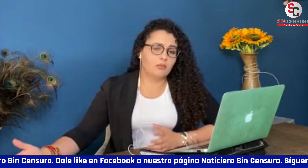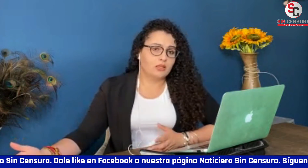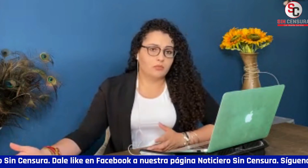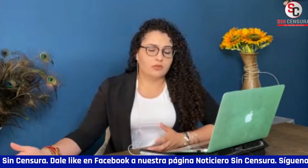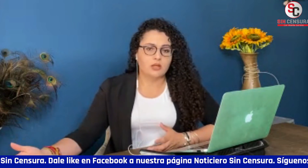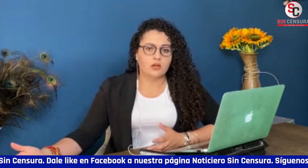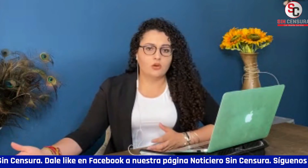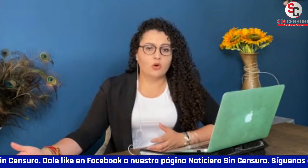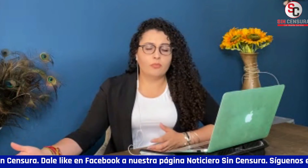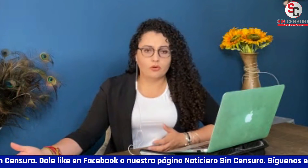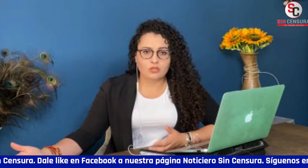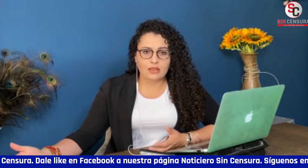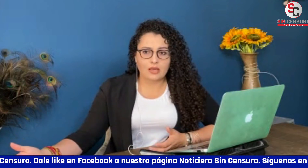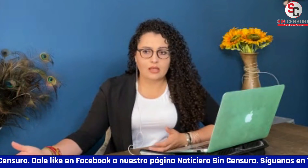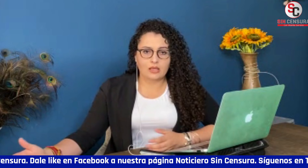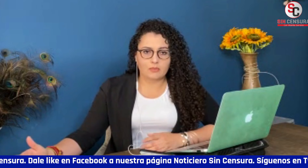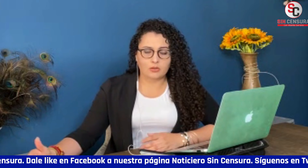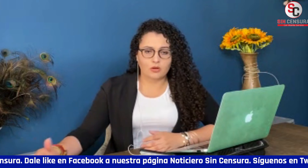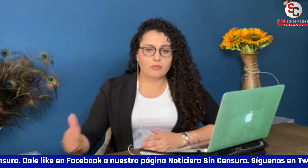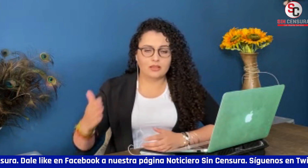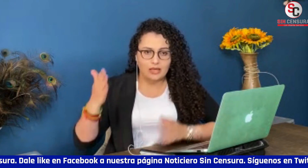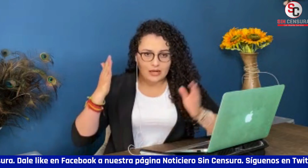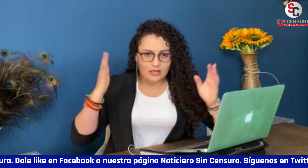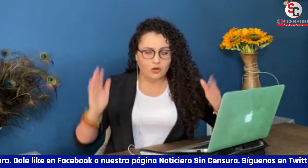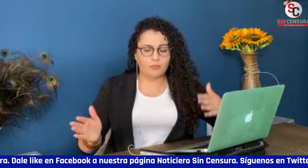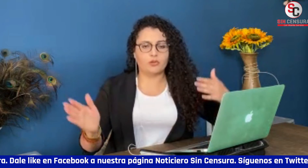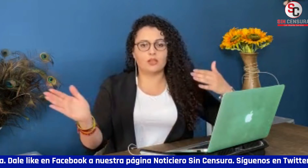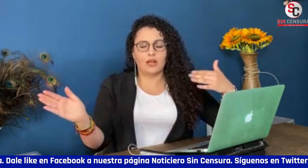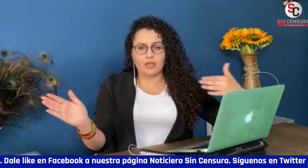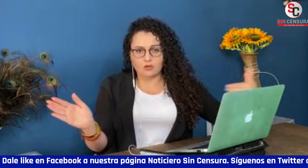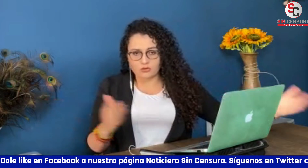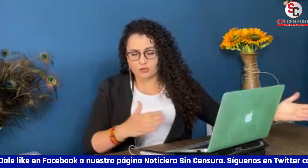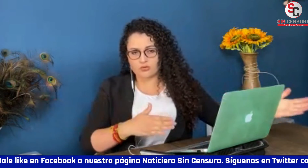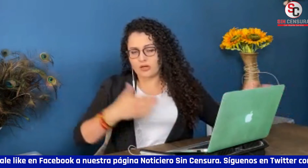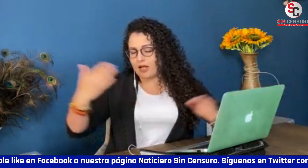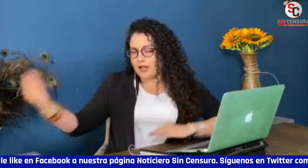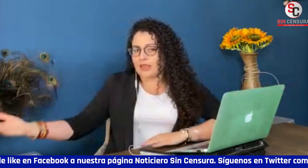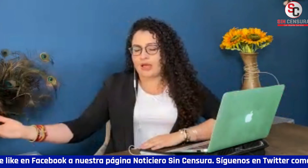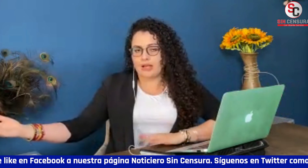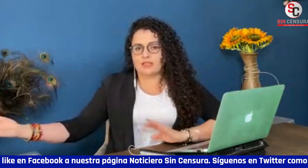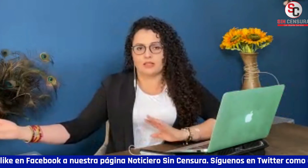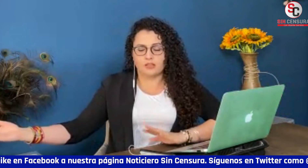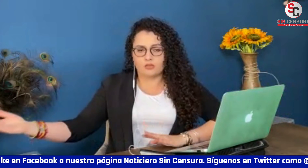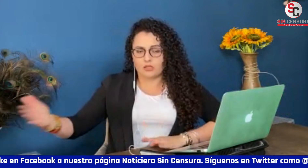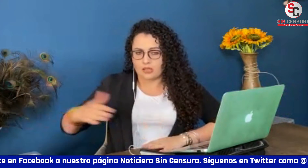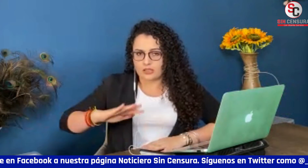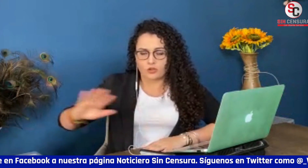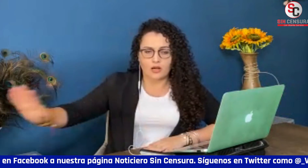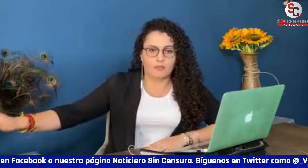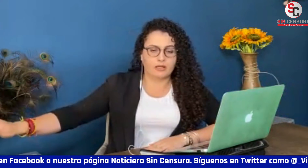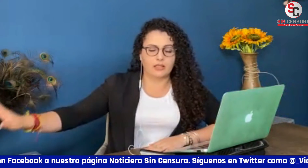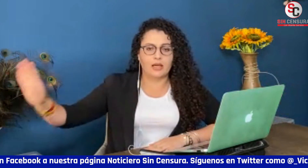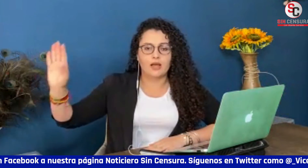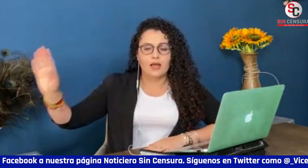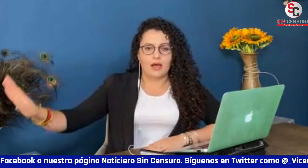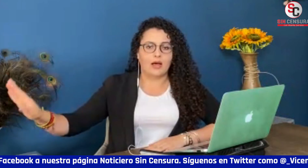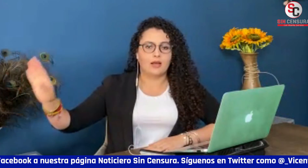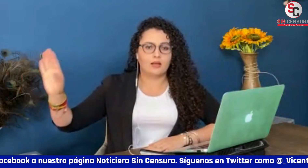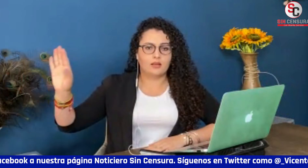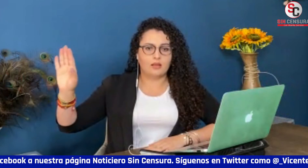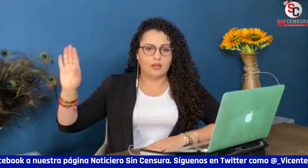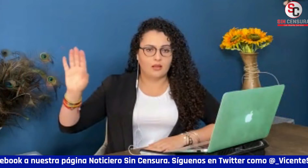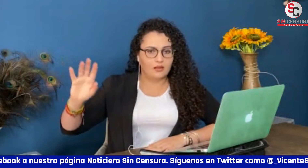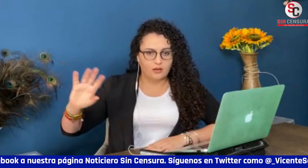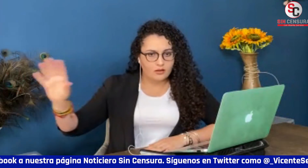que efectivamente pues no procede y eventualmente el que no procede a la inconstitucionalidad le da el sentido y le da toda la práctica